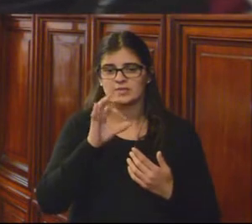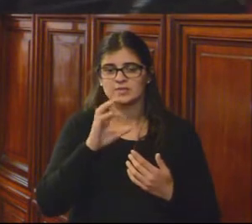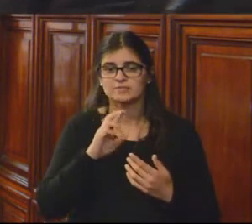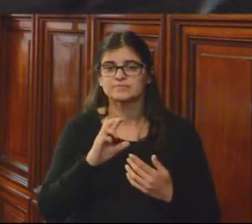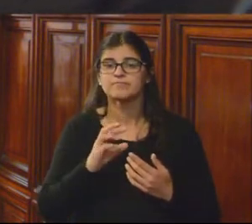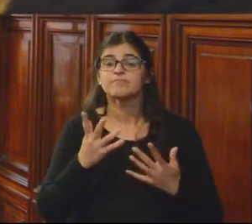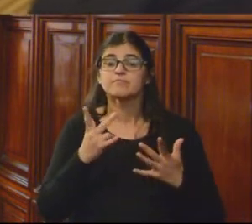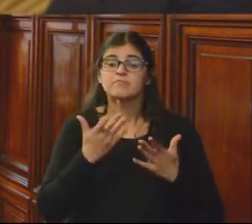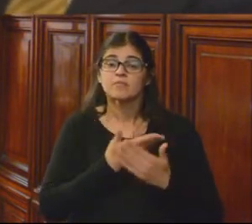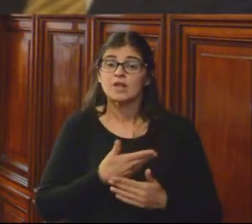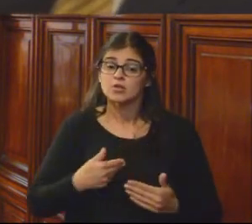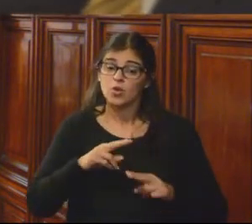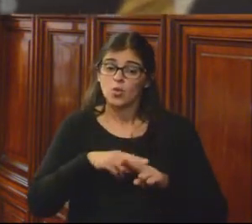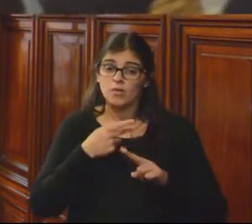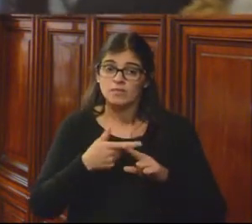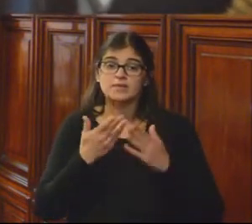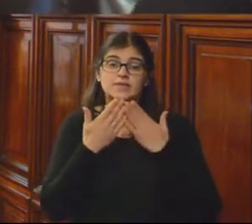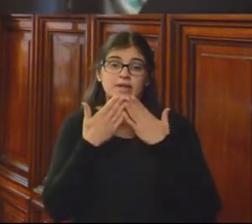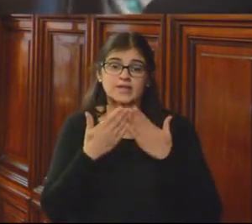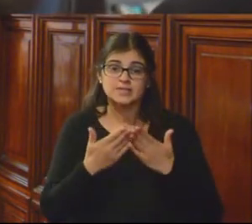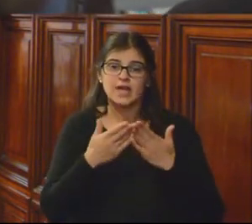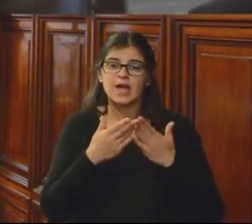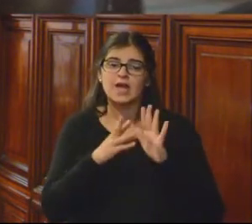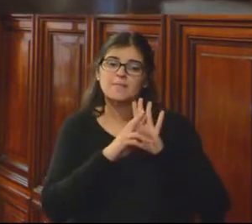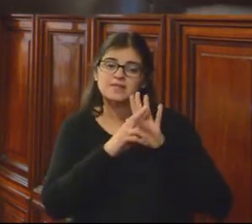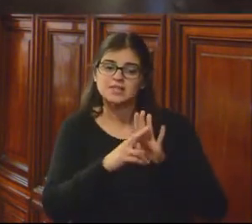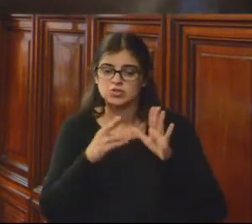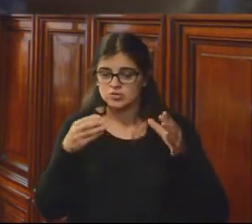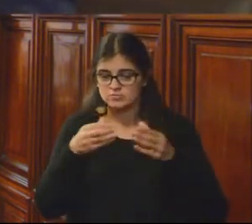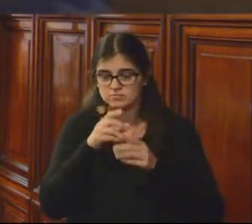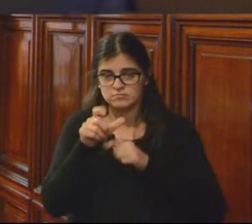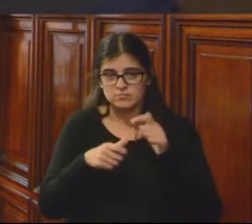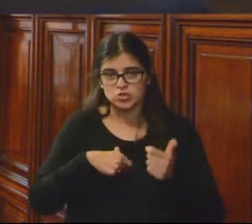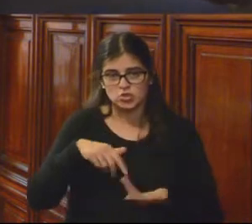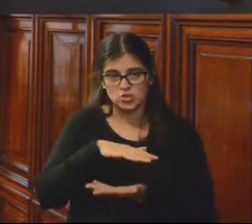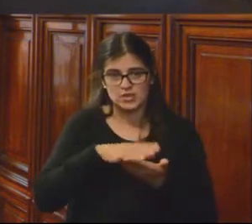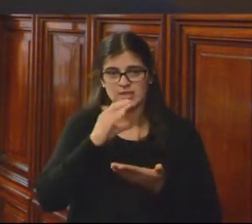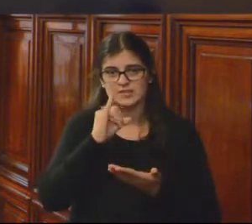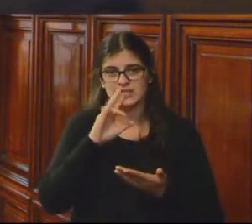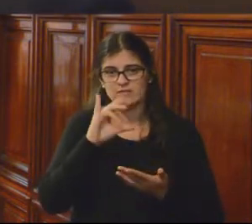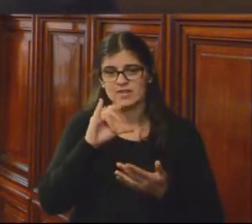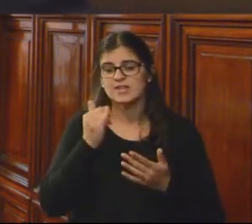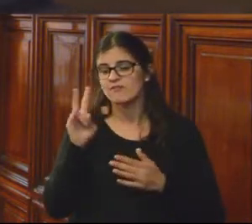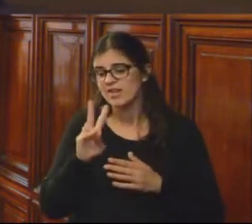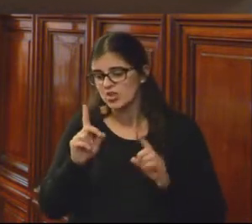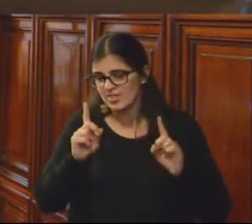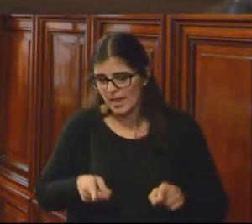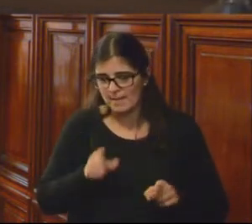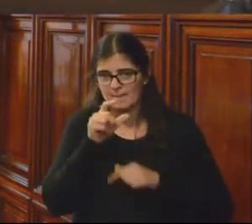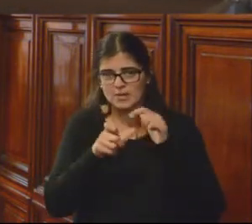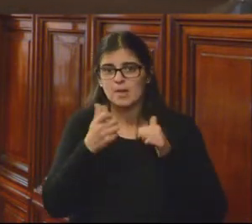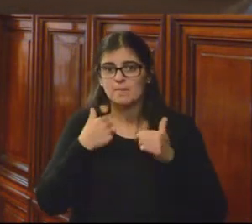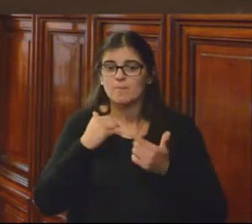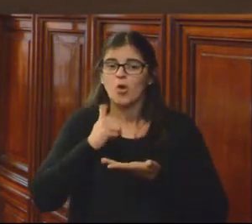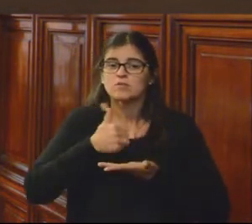Gracias, presidente. Nuevamente agradecer a la representación de la sociedad civil y también del Estado venezolano por comparecer en